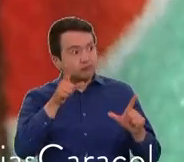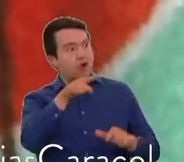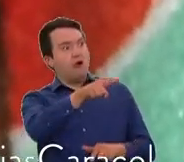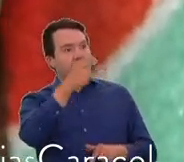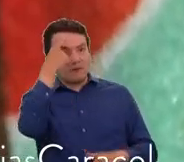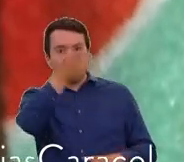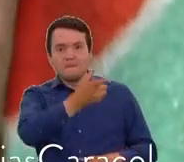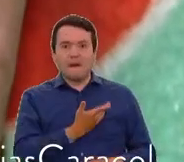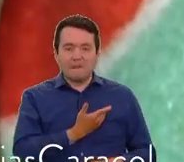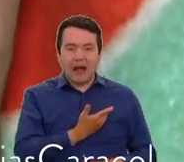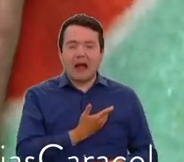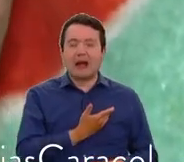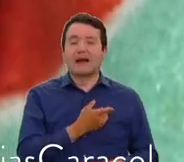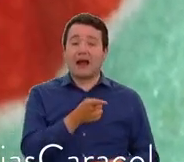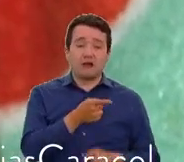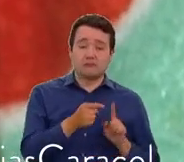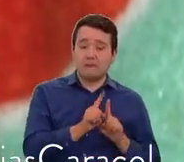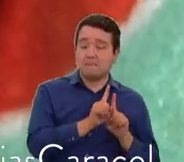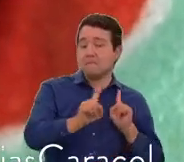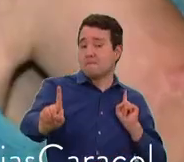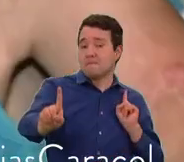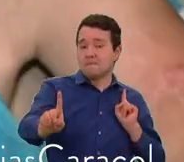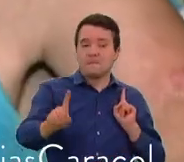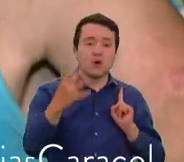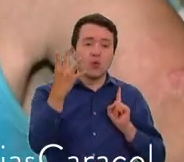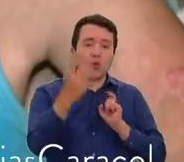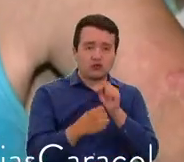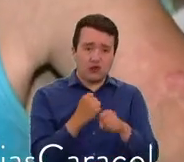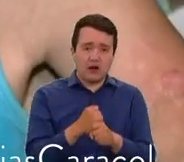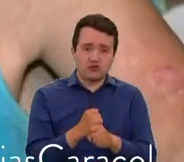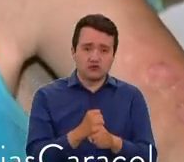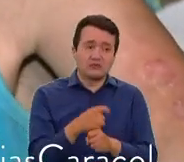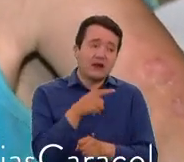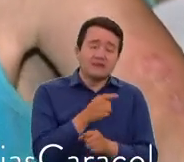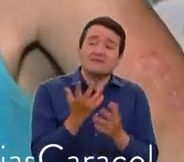ellos precisamente son su deseo para este 31 de diciembre.